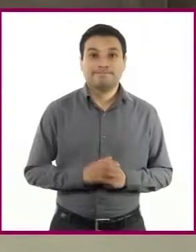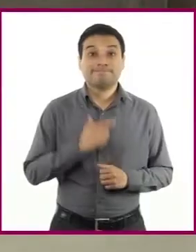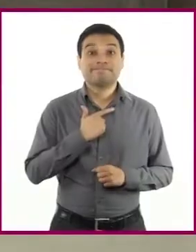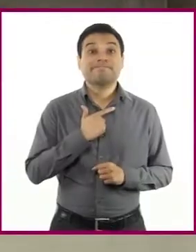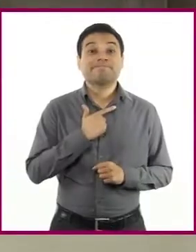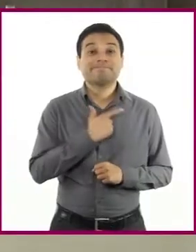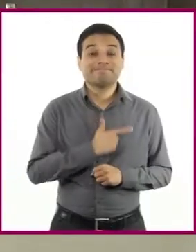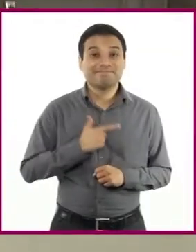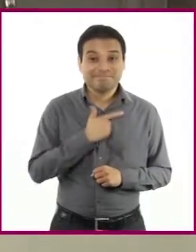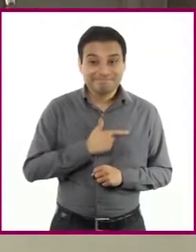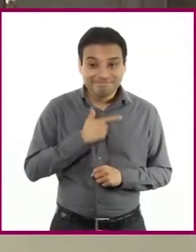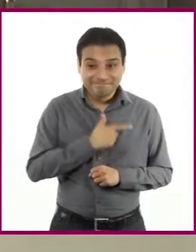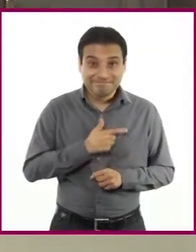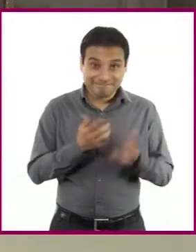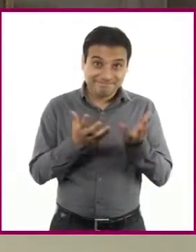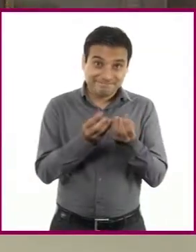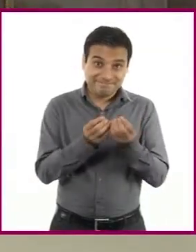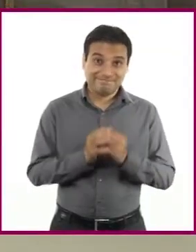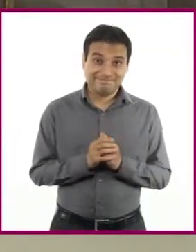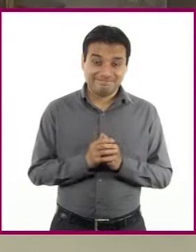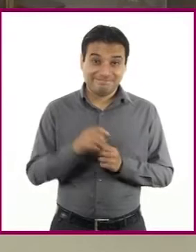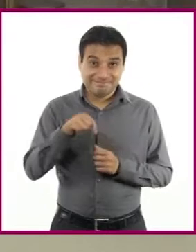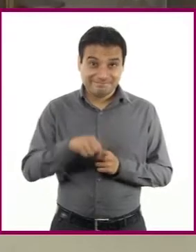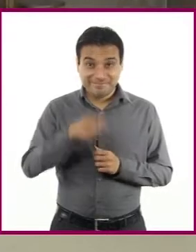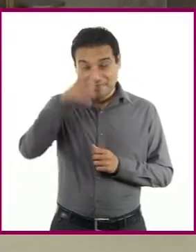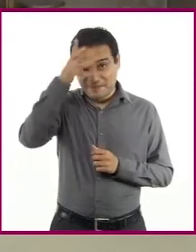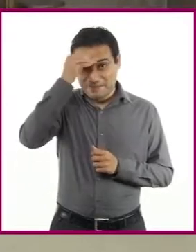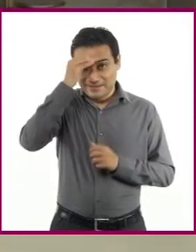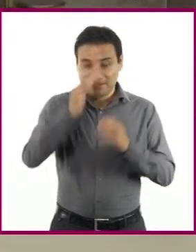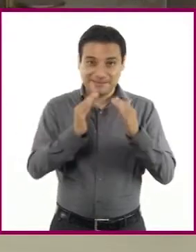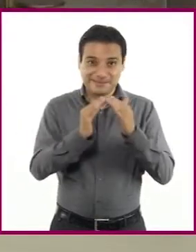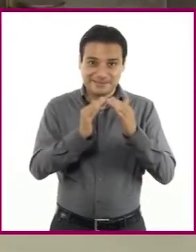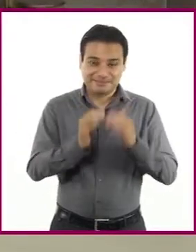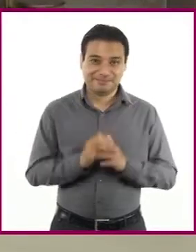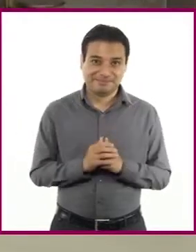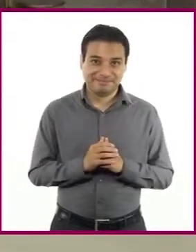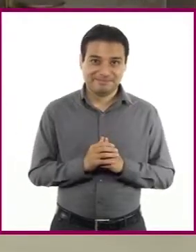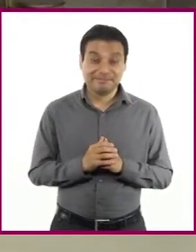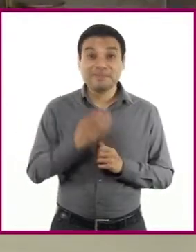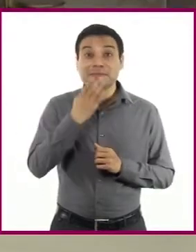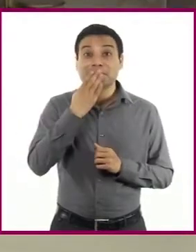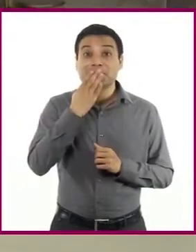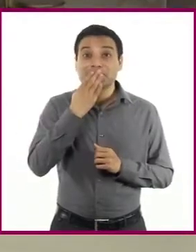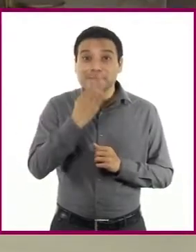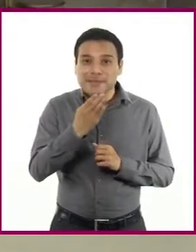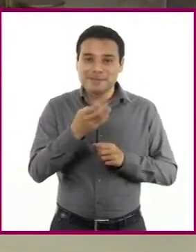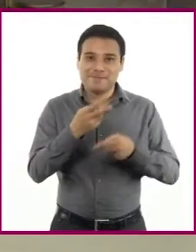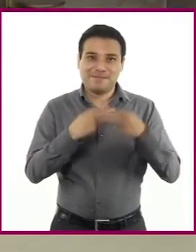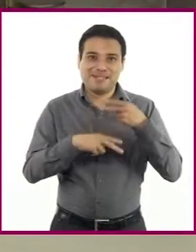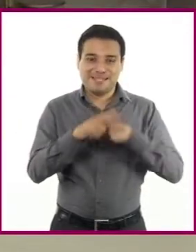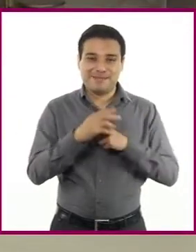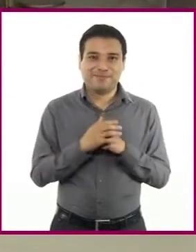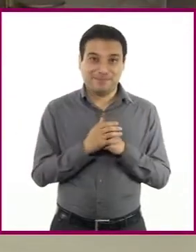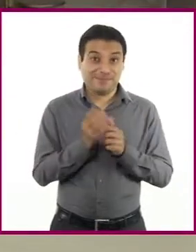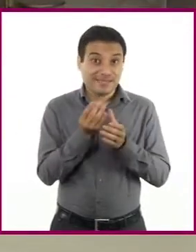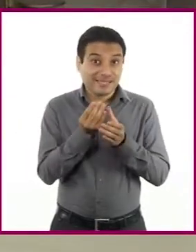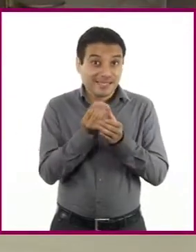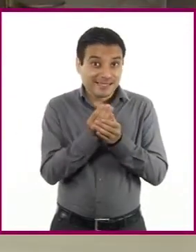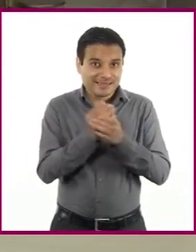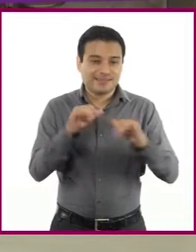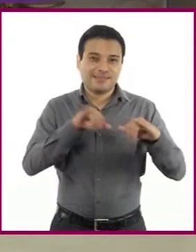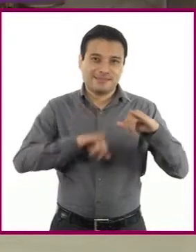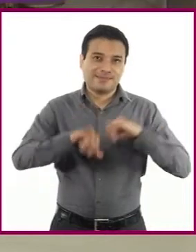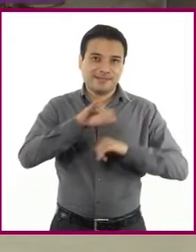estar de nueva cuenta con todos ustedes. Aquí en Aprende en Casa les damos la bienvenida a la asignatura de Ciencias